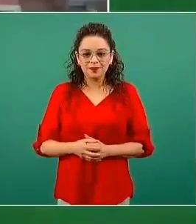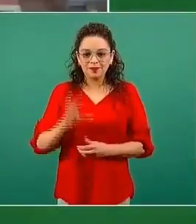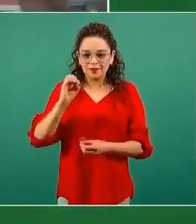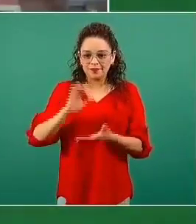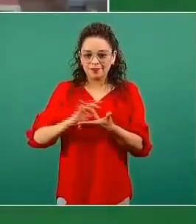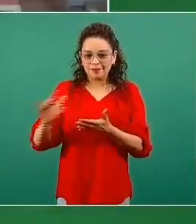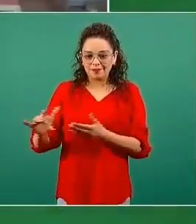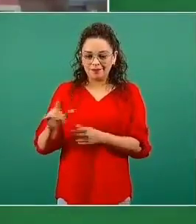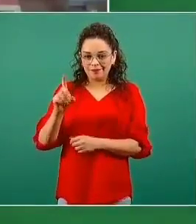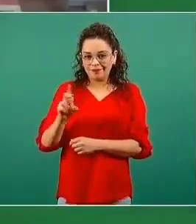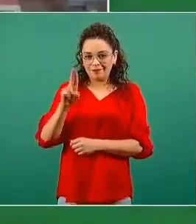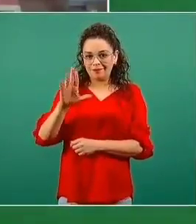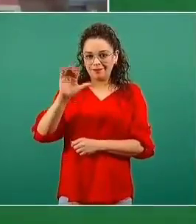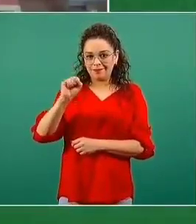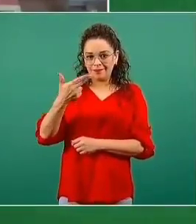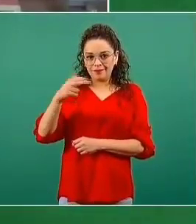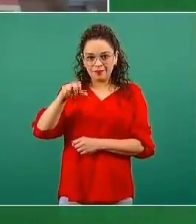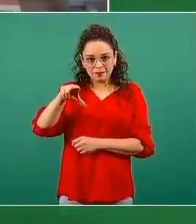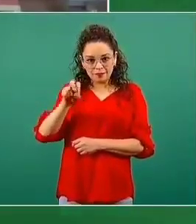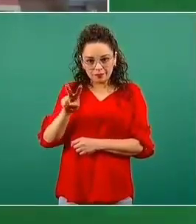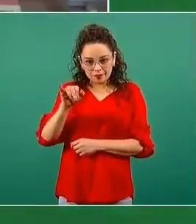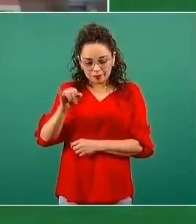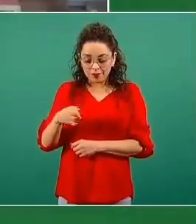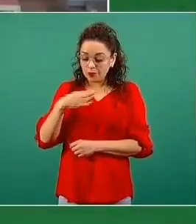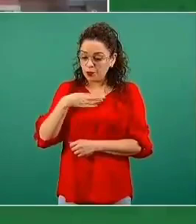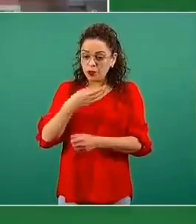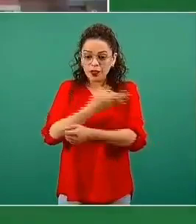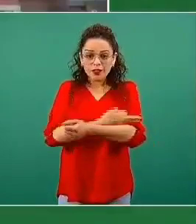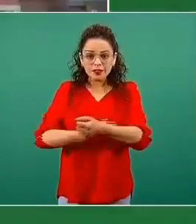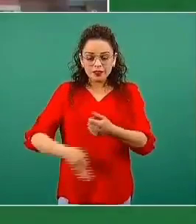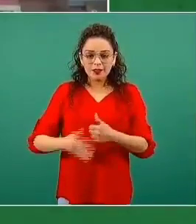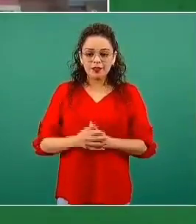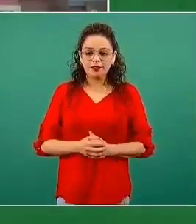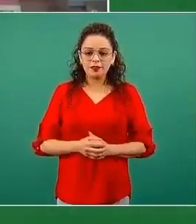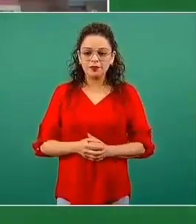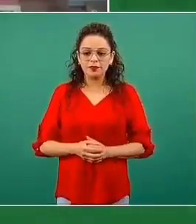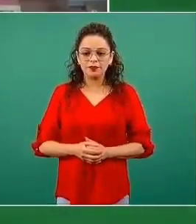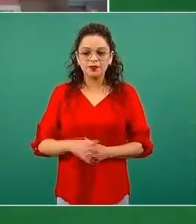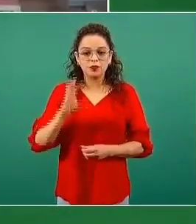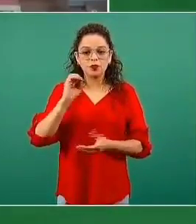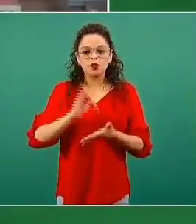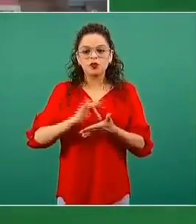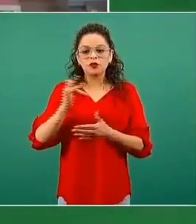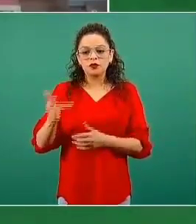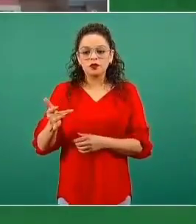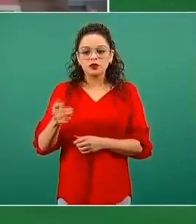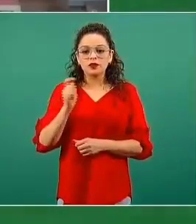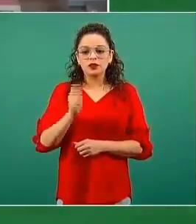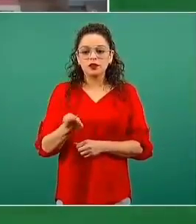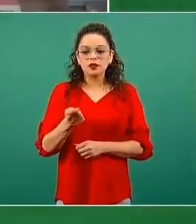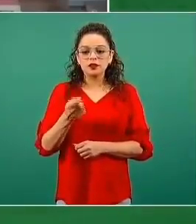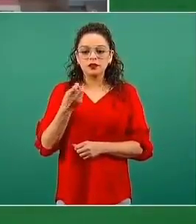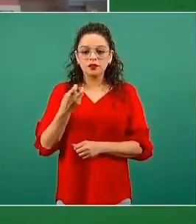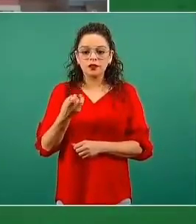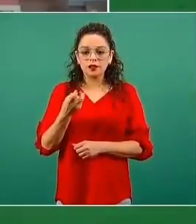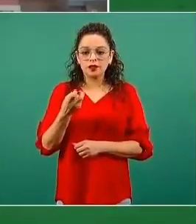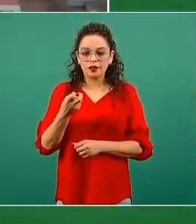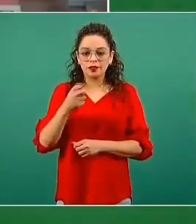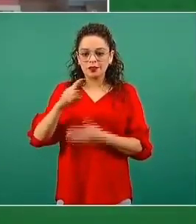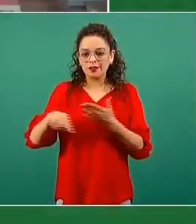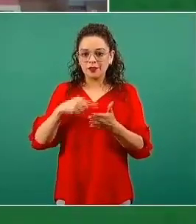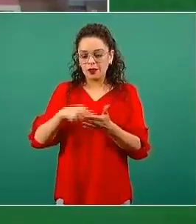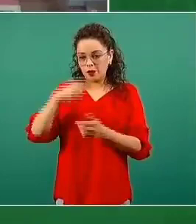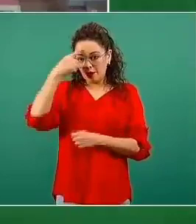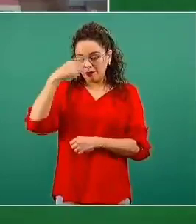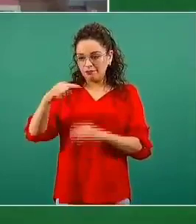doctor Kashanovic. Bueno, pues buenas tardes. Agradezco este canal de comunicación con la